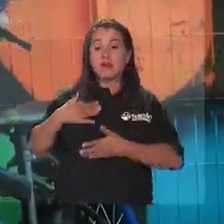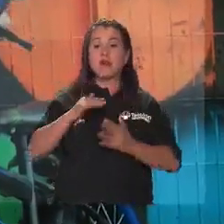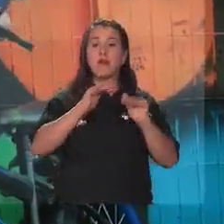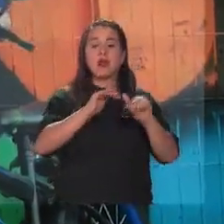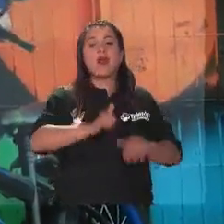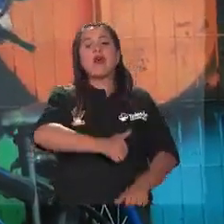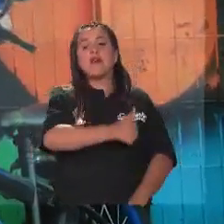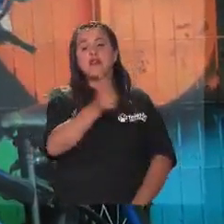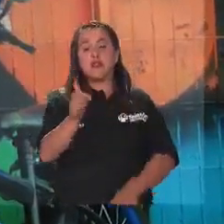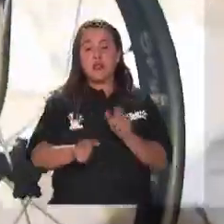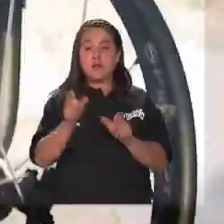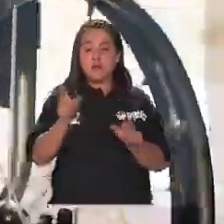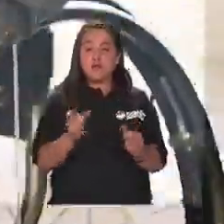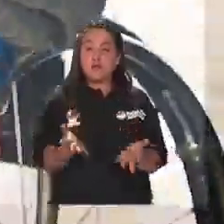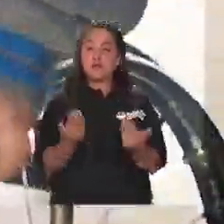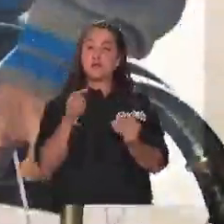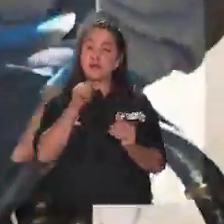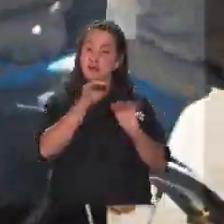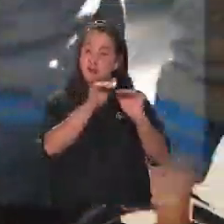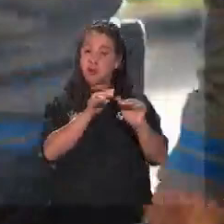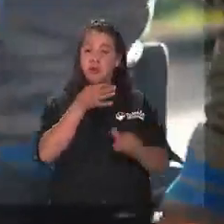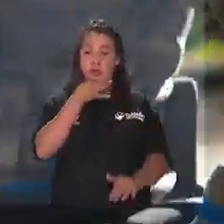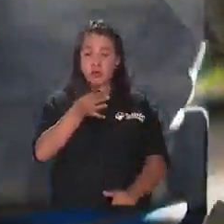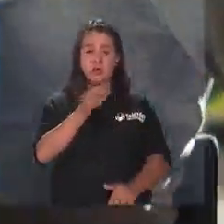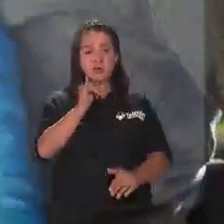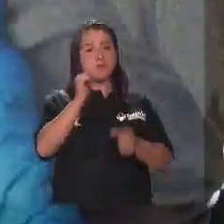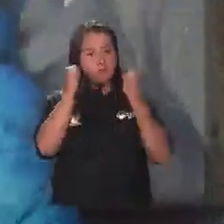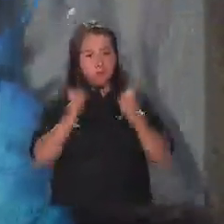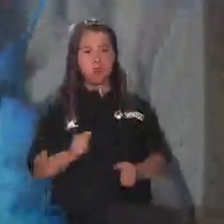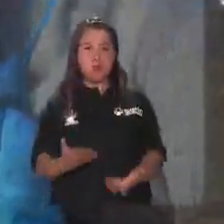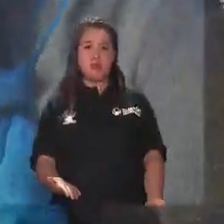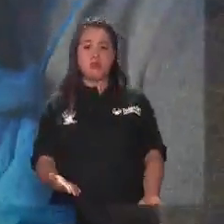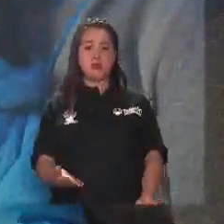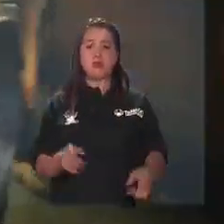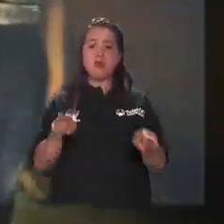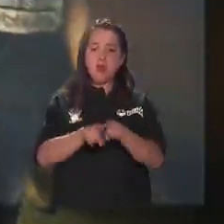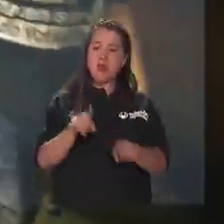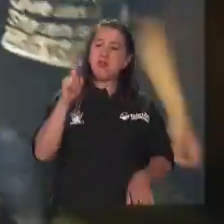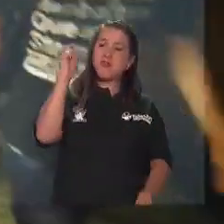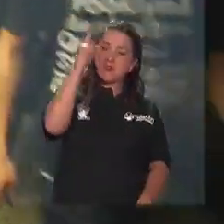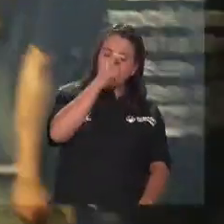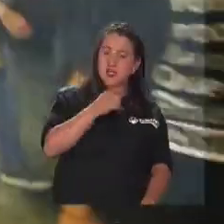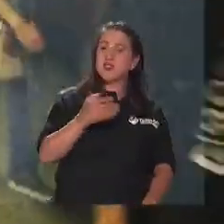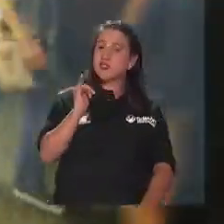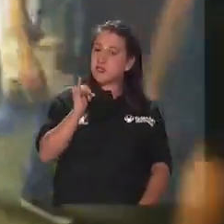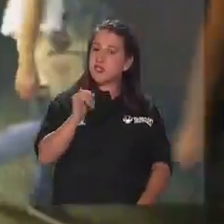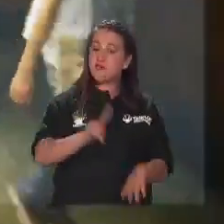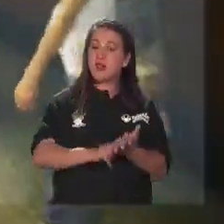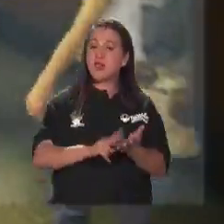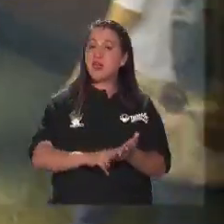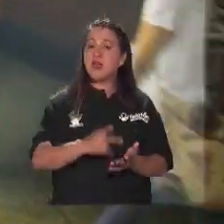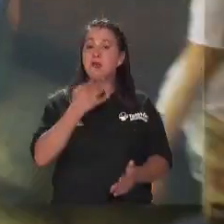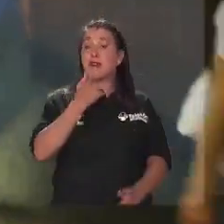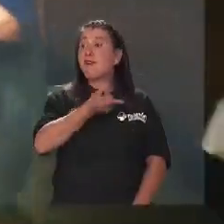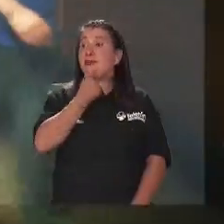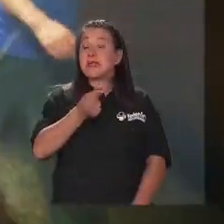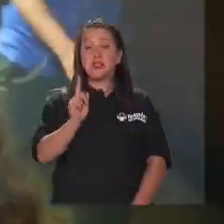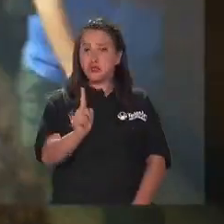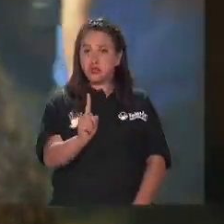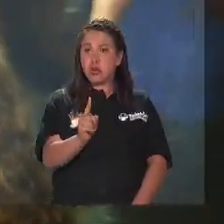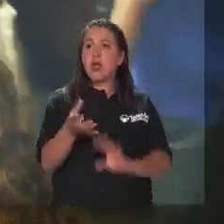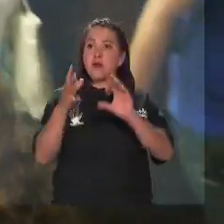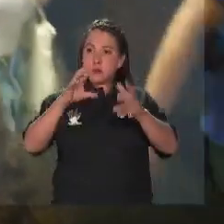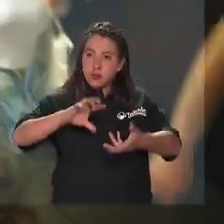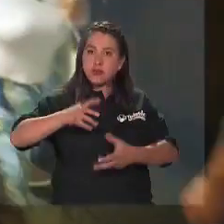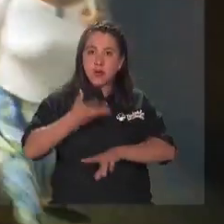todas las personas que necesitan ese apoyo y decirles que pueden, que va a costar, que va a ser difícil, porque nadie dice que es fácil. El mundo es